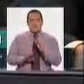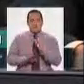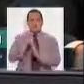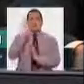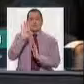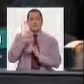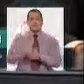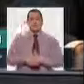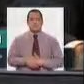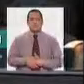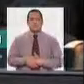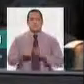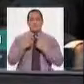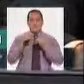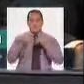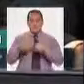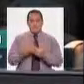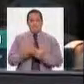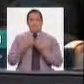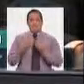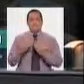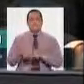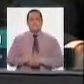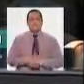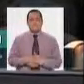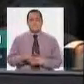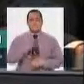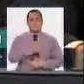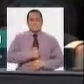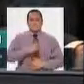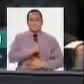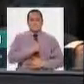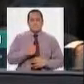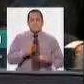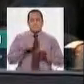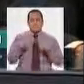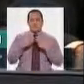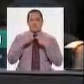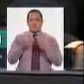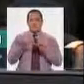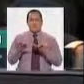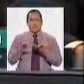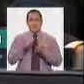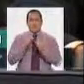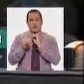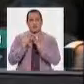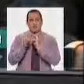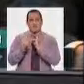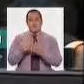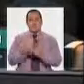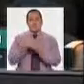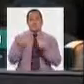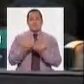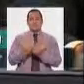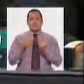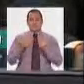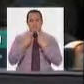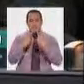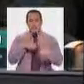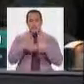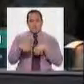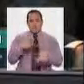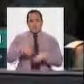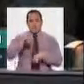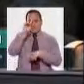progresando, creciendo. Pero este tipo de circunstancias, lamentablemente, dejan en cuestión muchas de las cosas que estamos haciendo